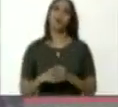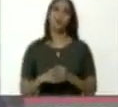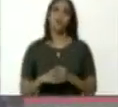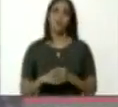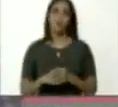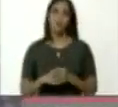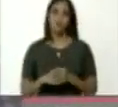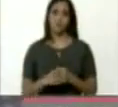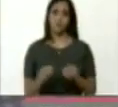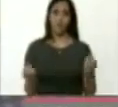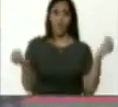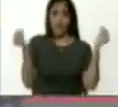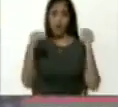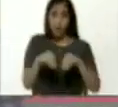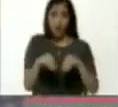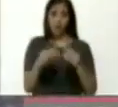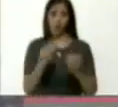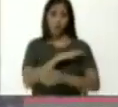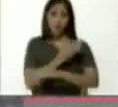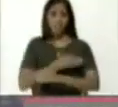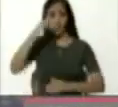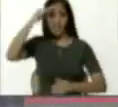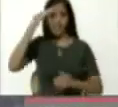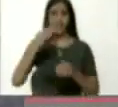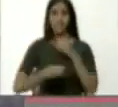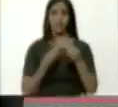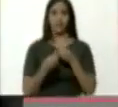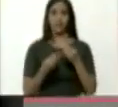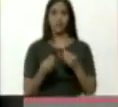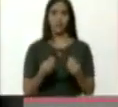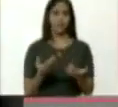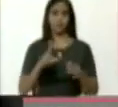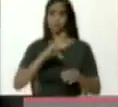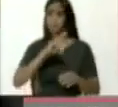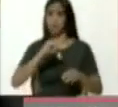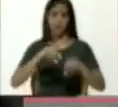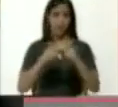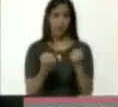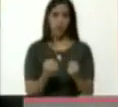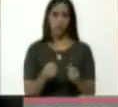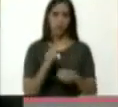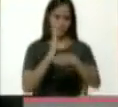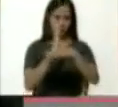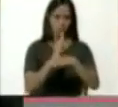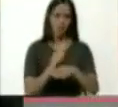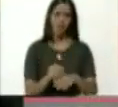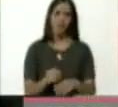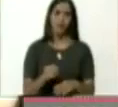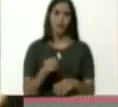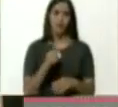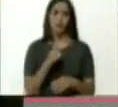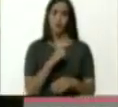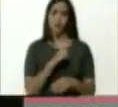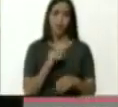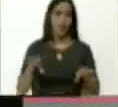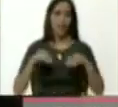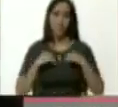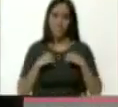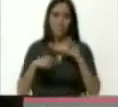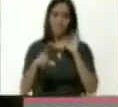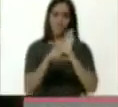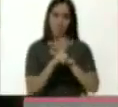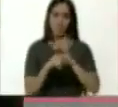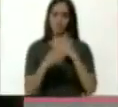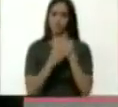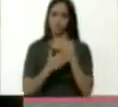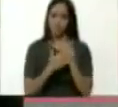el acuerdo con fuerzas militares que se iban a quebrar. No se quebraron. Te interrumpo. No han aceptado la ley de amnistía. No ha habido el quiebre de la